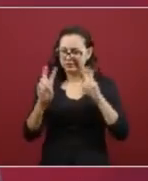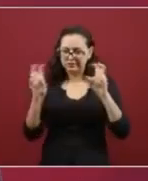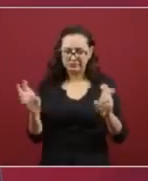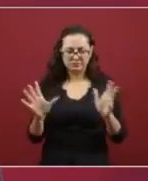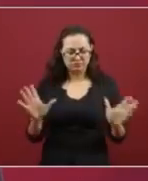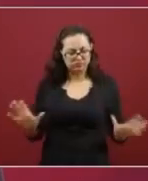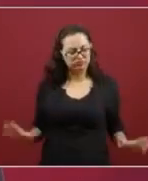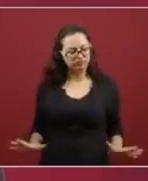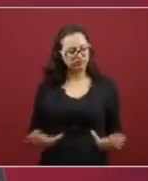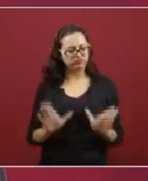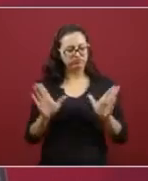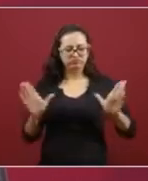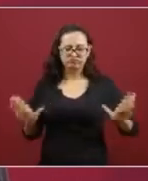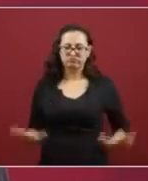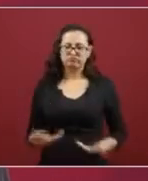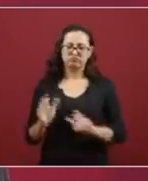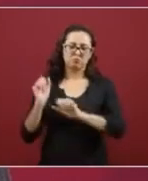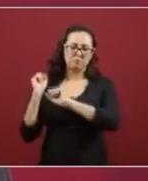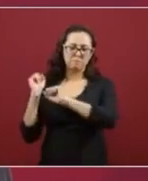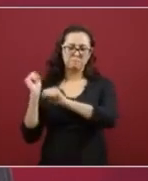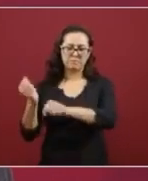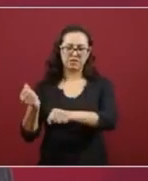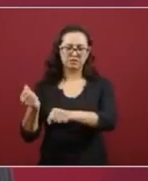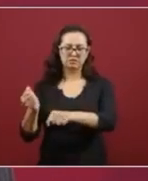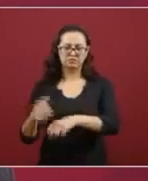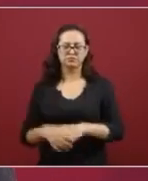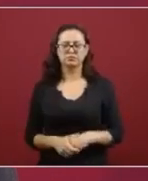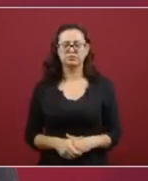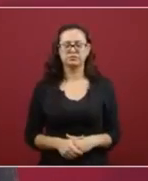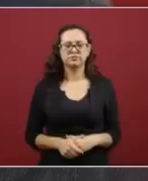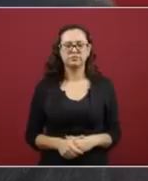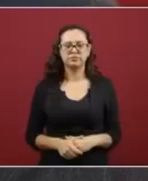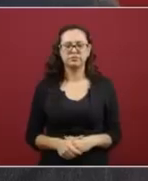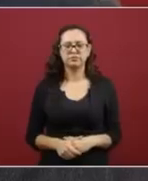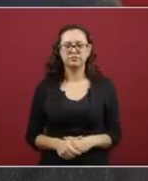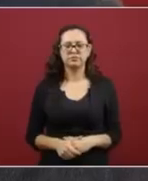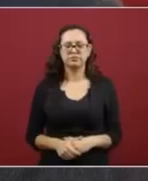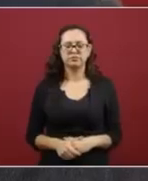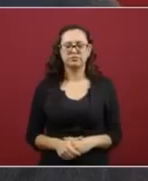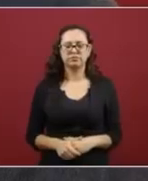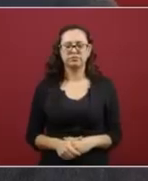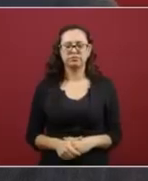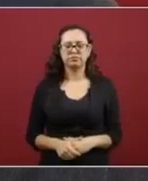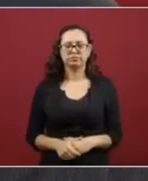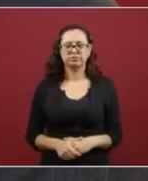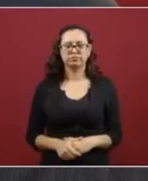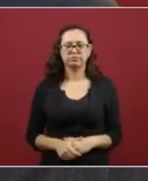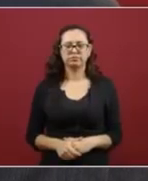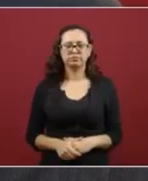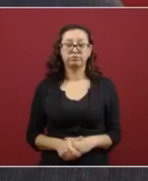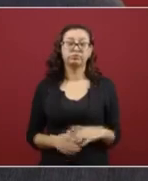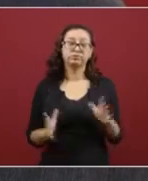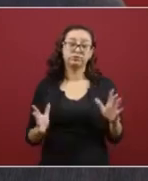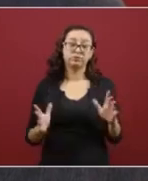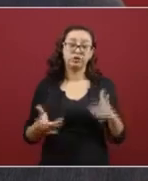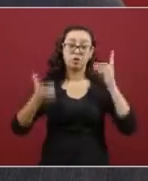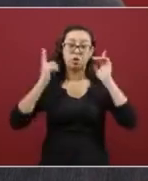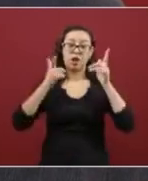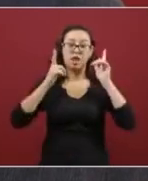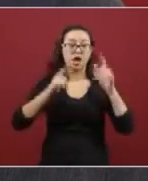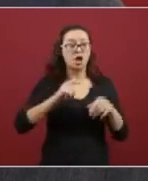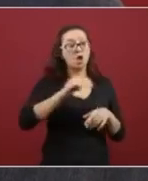fomento al béisbol. Y ojalá, y así otros empresarios